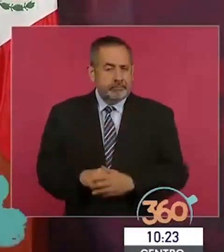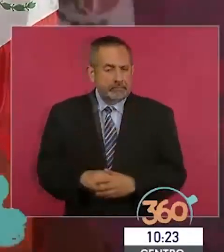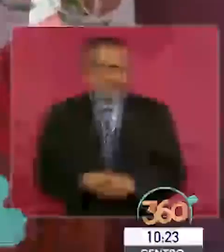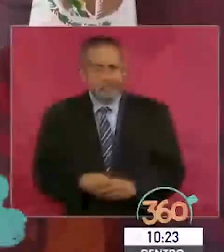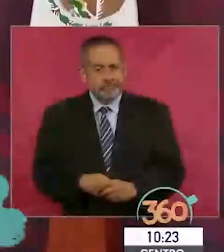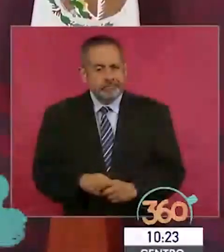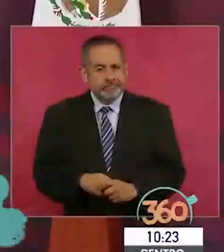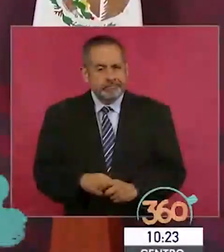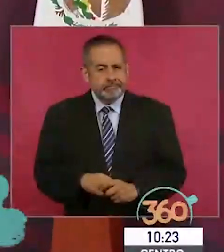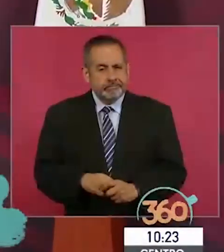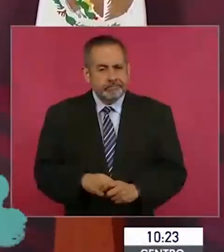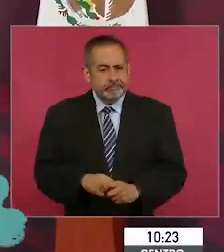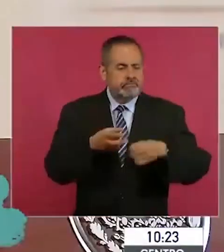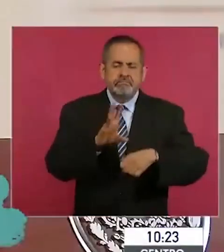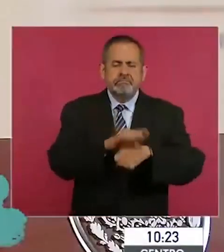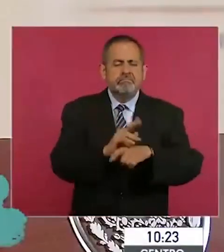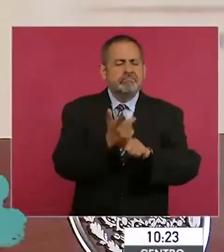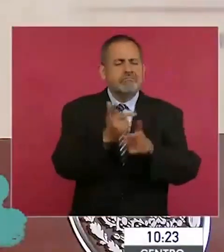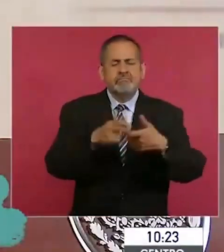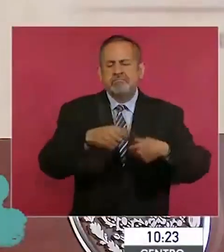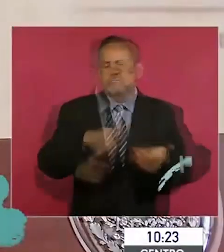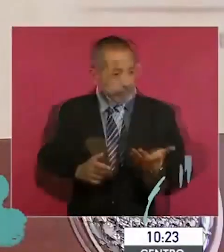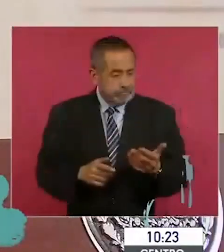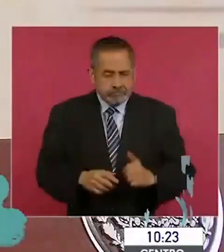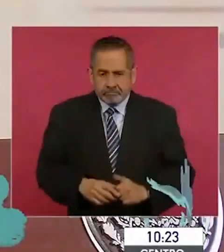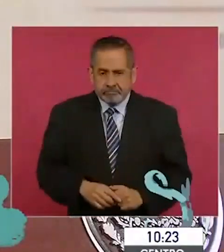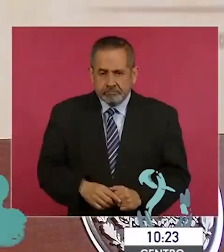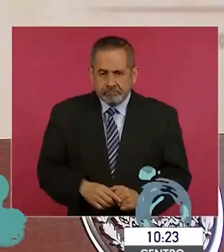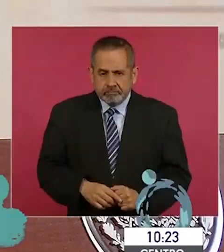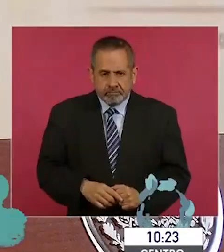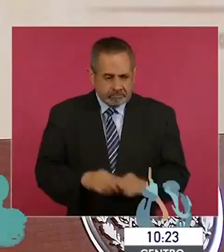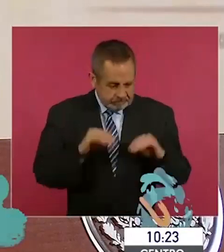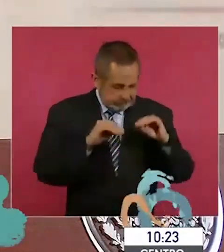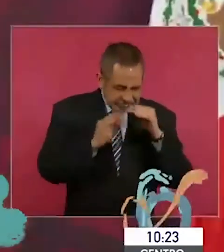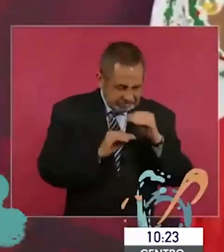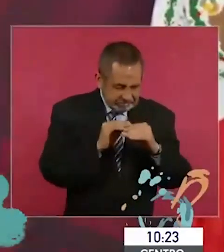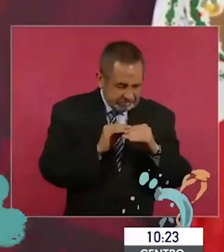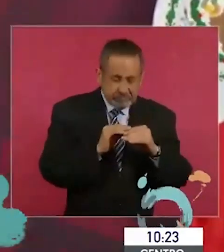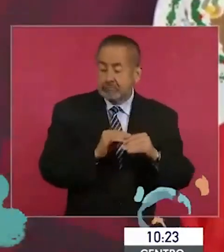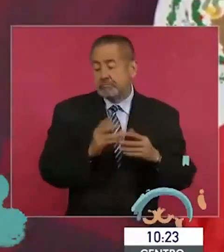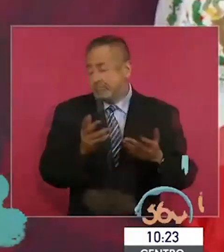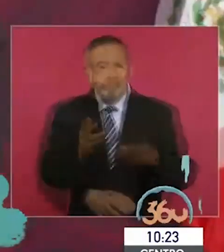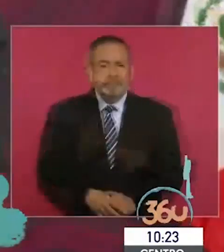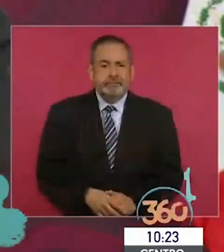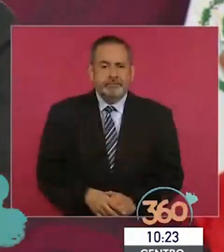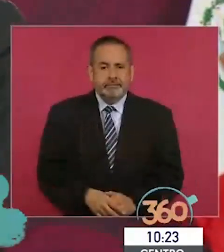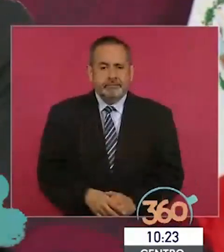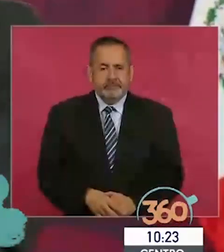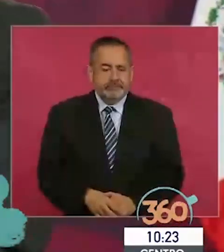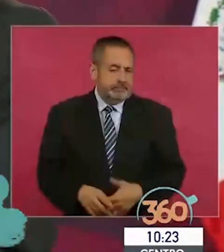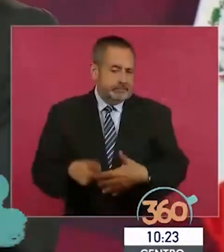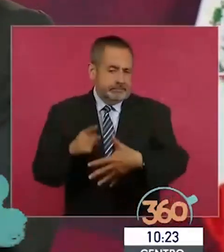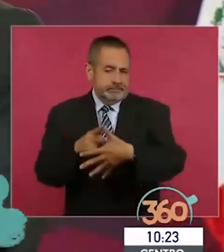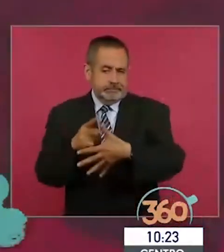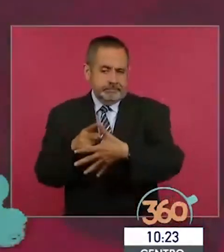en libertad a delincuentes con argucias legalo